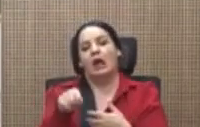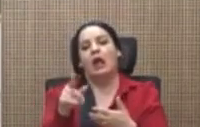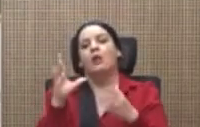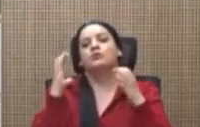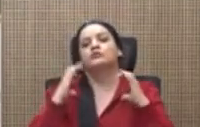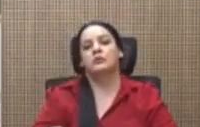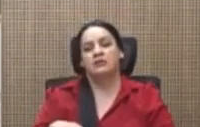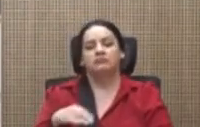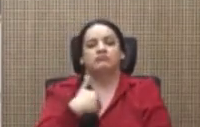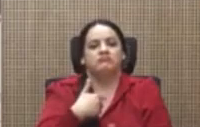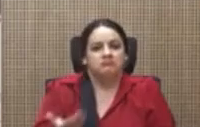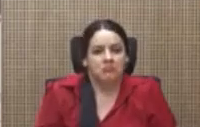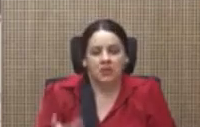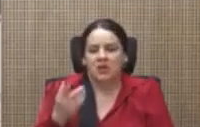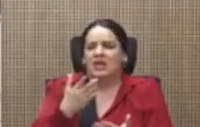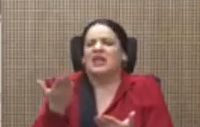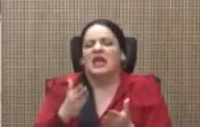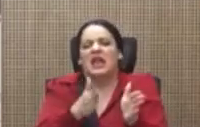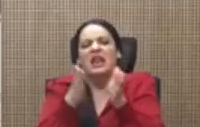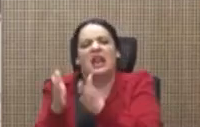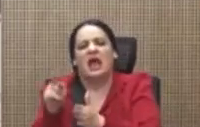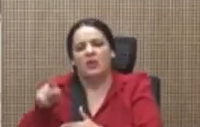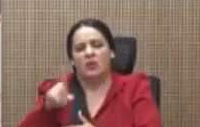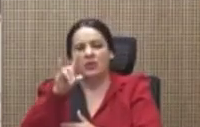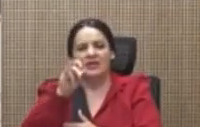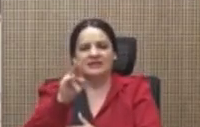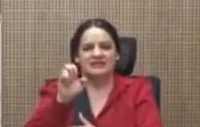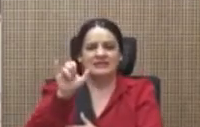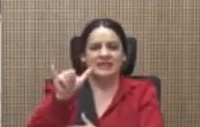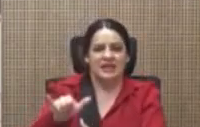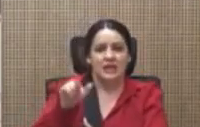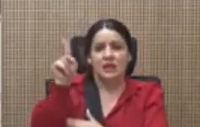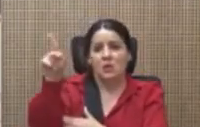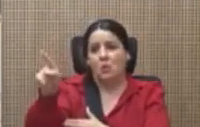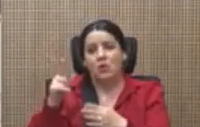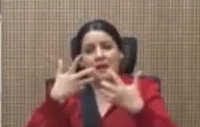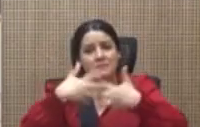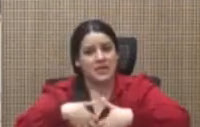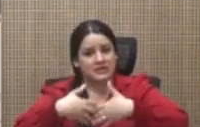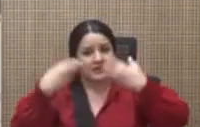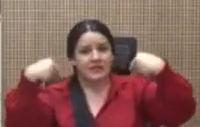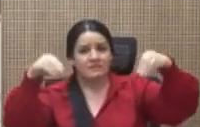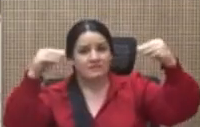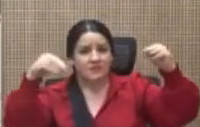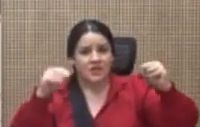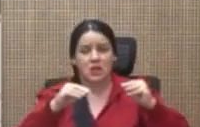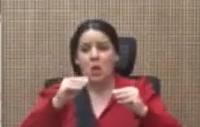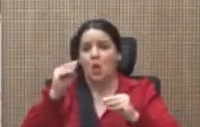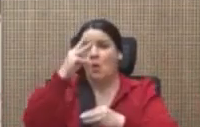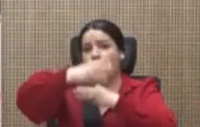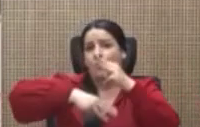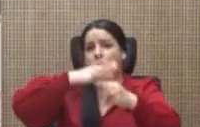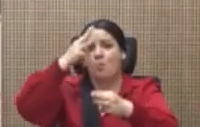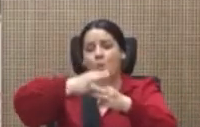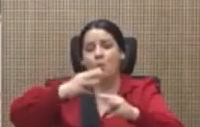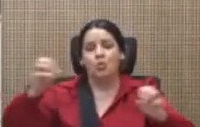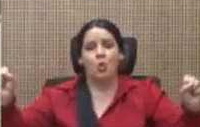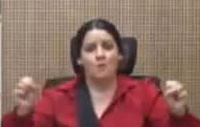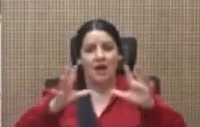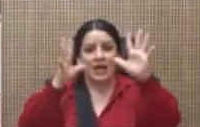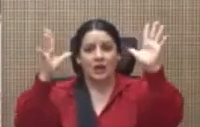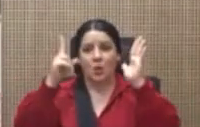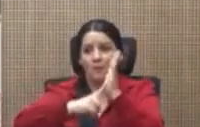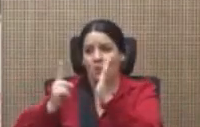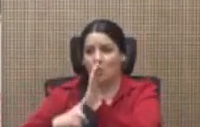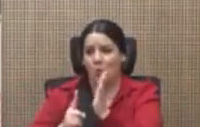más bien de qué lado estará Disney una empresa que se vende como un mundo mágico que se supone que se deben a los miles de niños que consumen sus productos